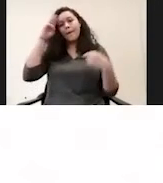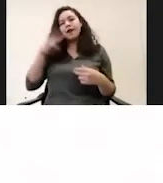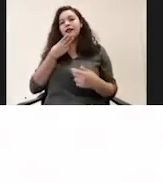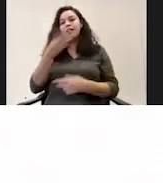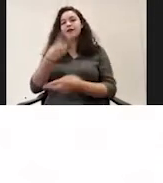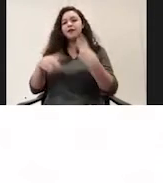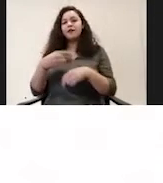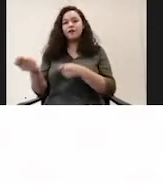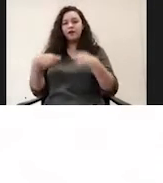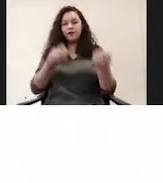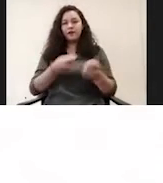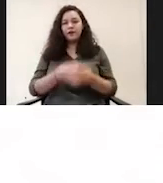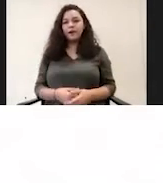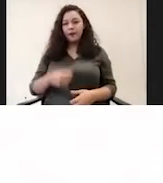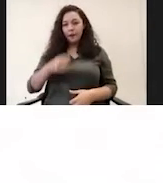palabra.